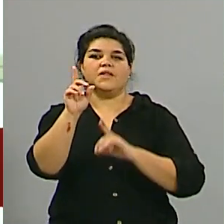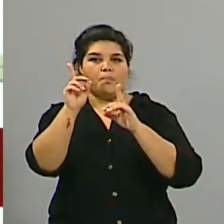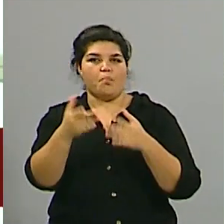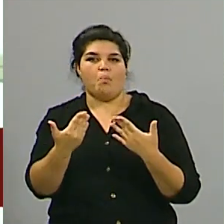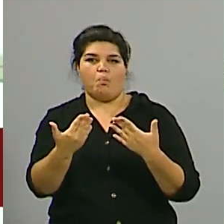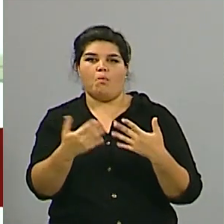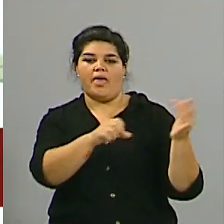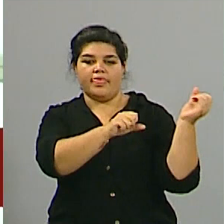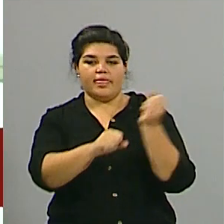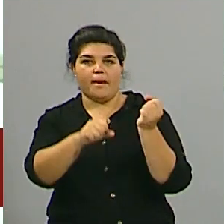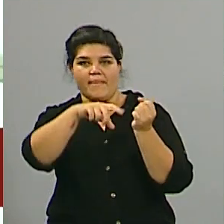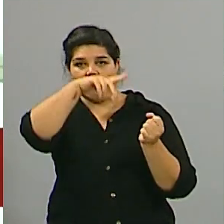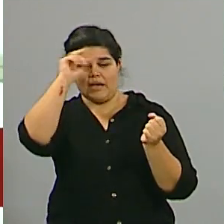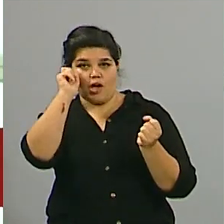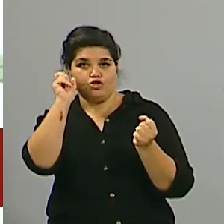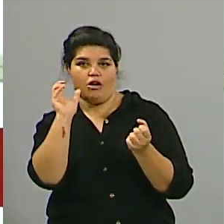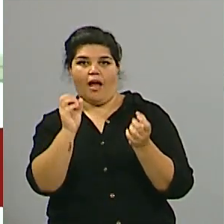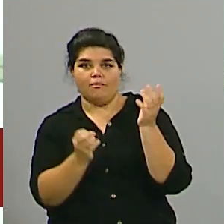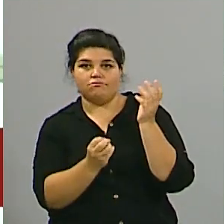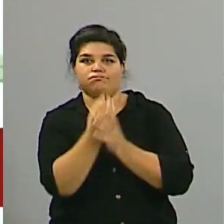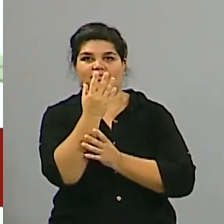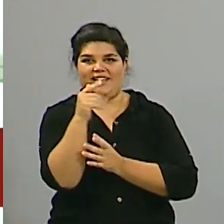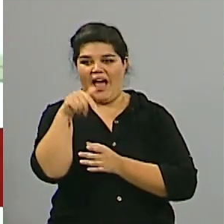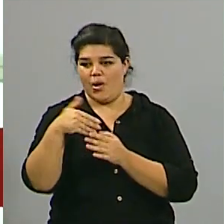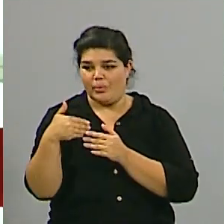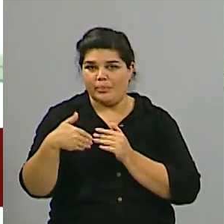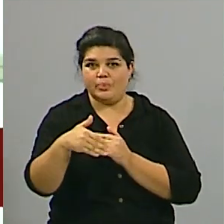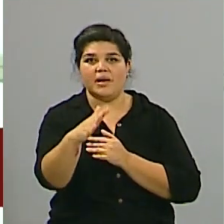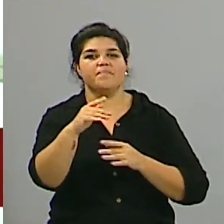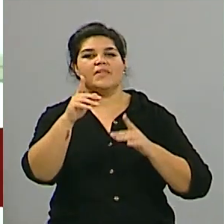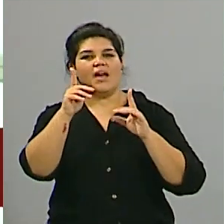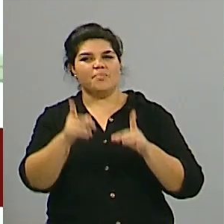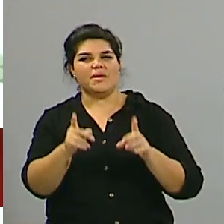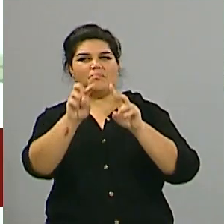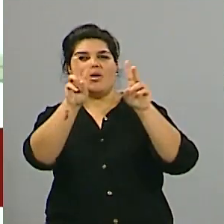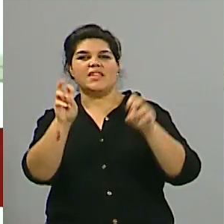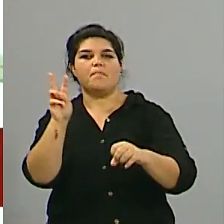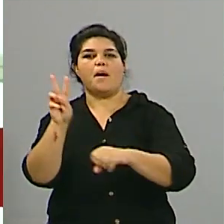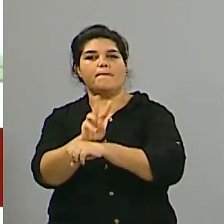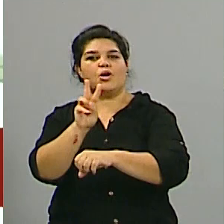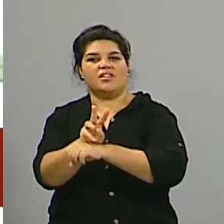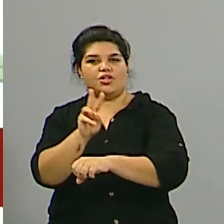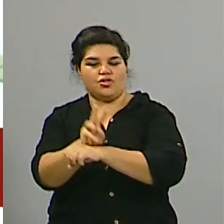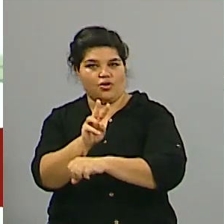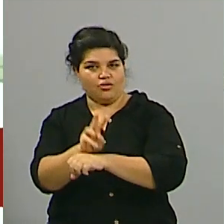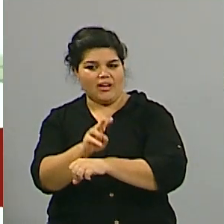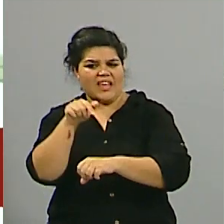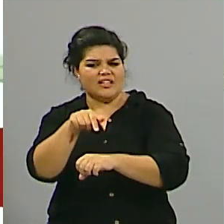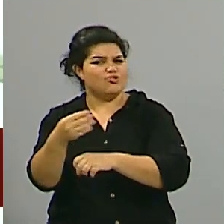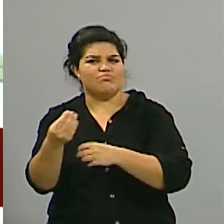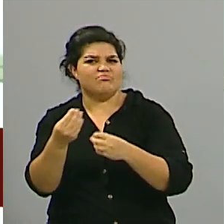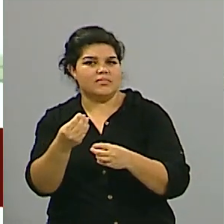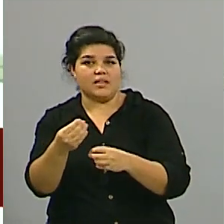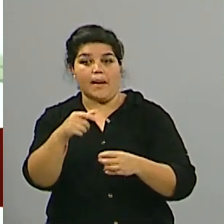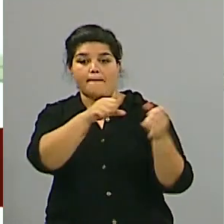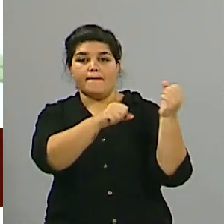parque nacional. Agustina, nos habíamos metido en el tema de la protección, de lo que significa a nivel protección esta posibilidad de tener